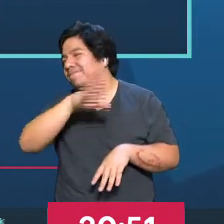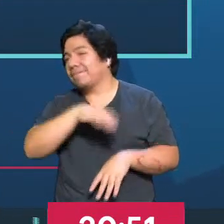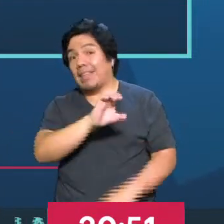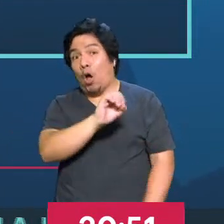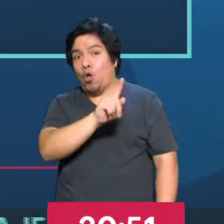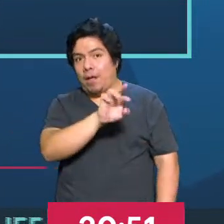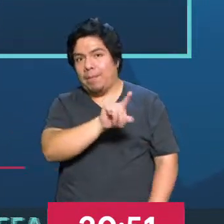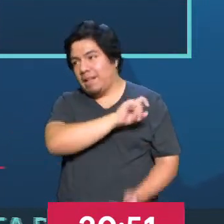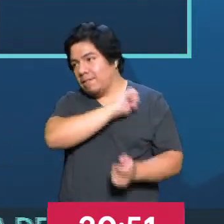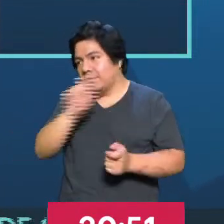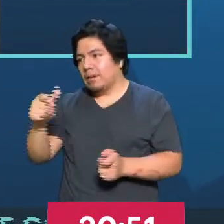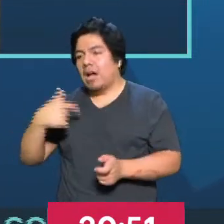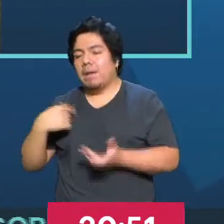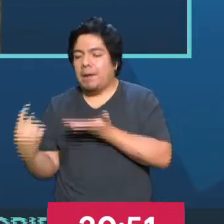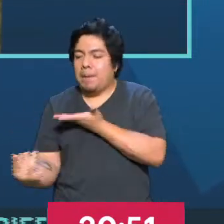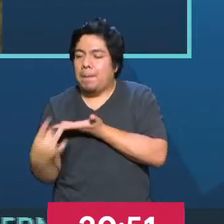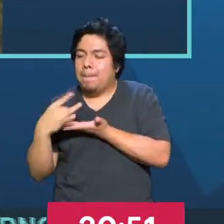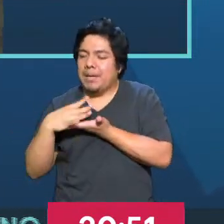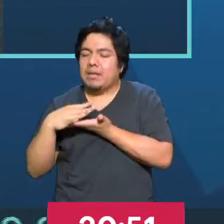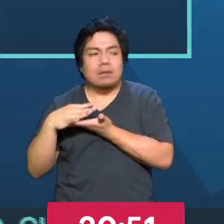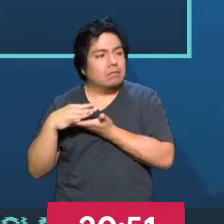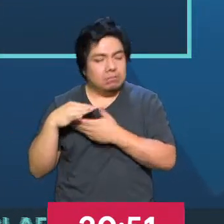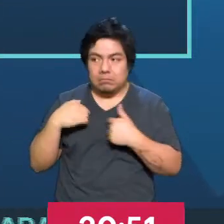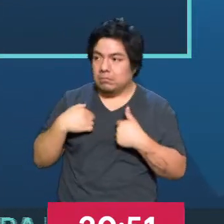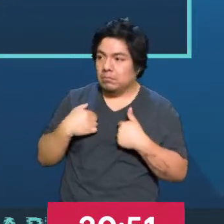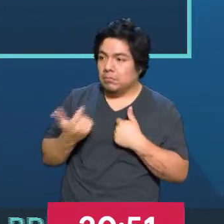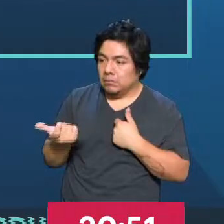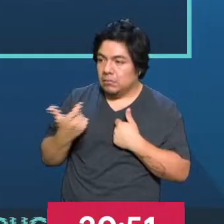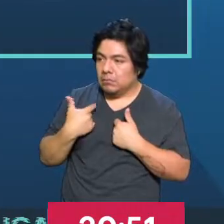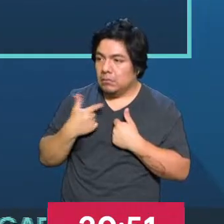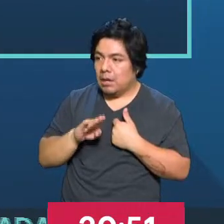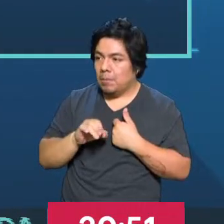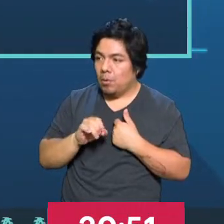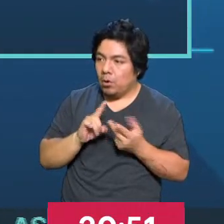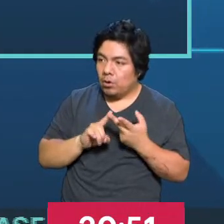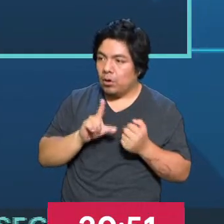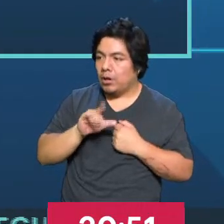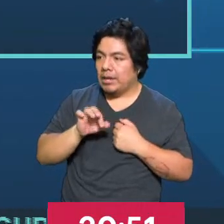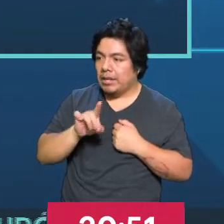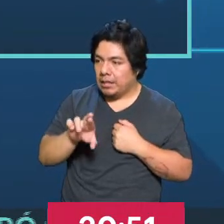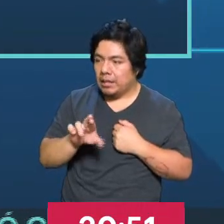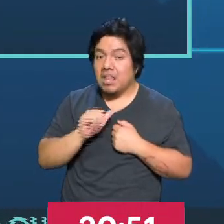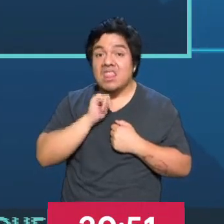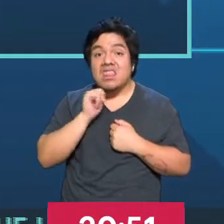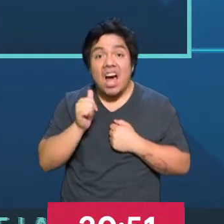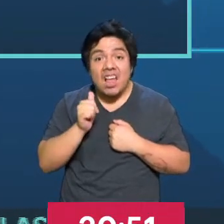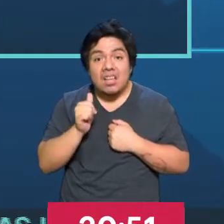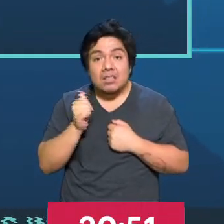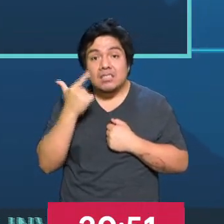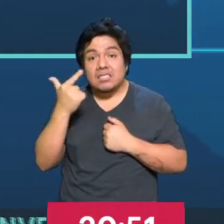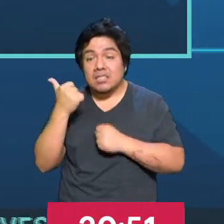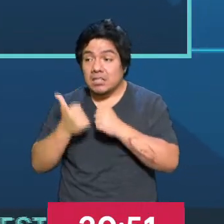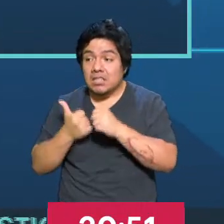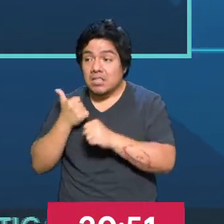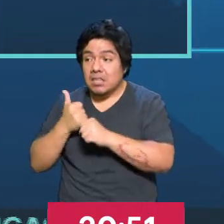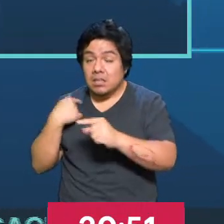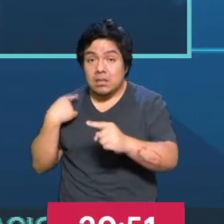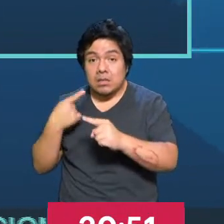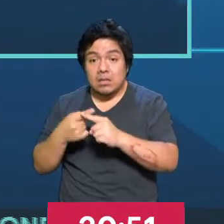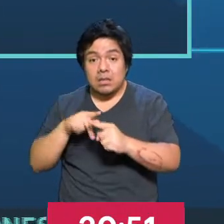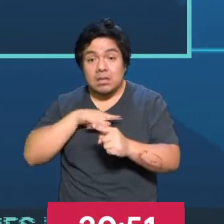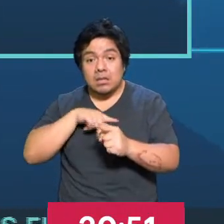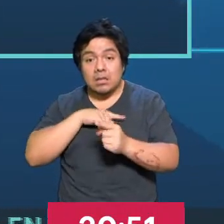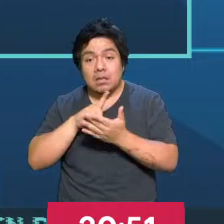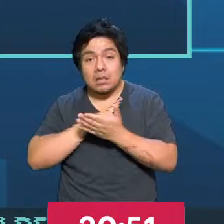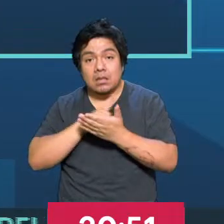puesto, pues me despiden sin liquidarme y sin darme lo que me correspondía en aquel momento. 7 años después, sigo luchando por mis derechos y por